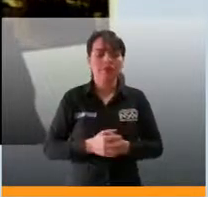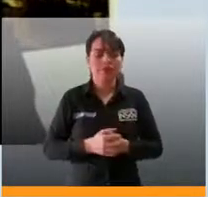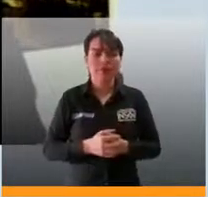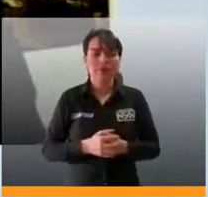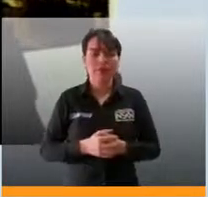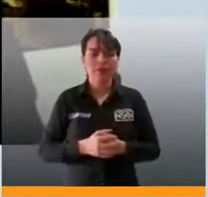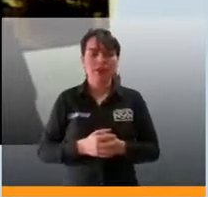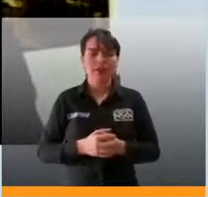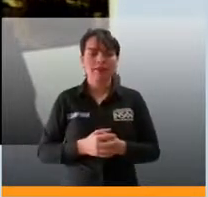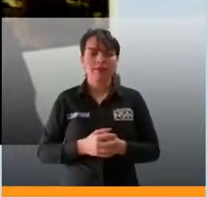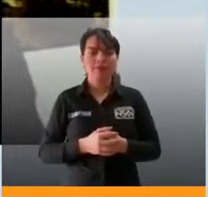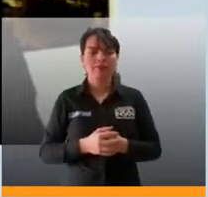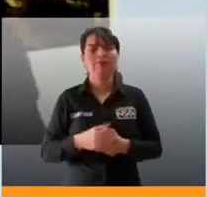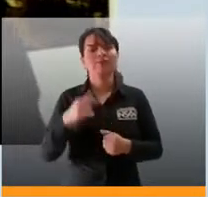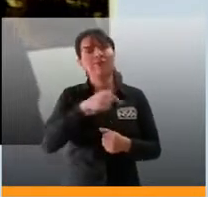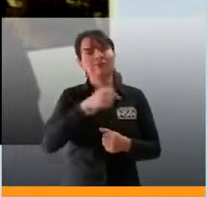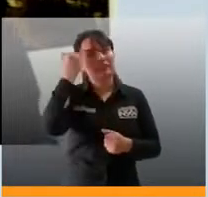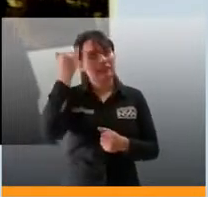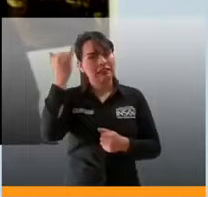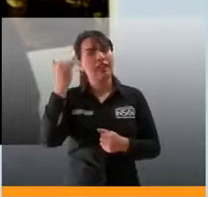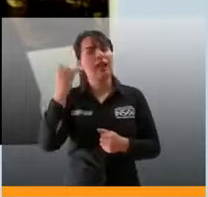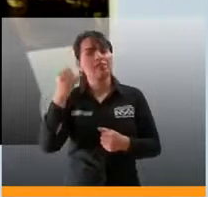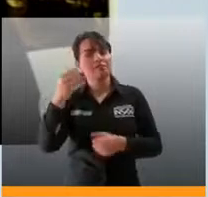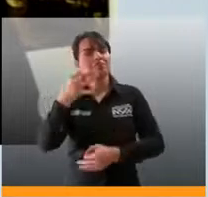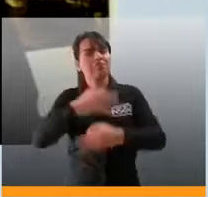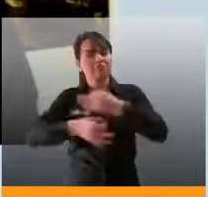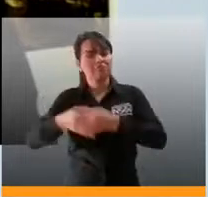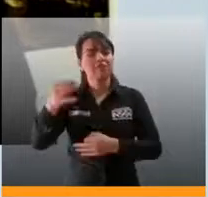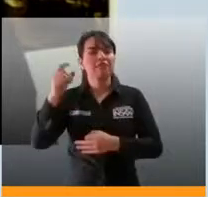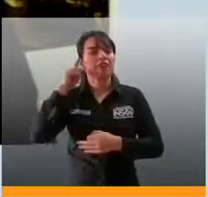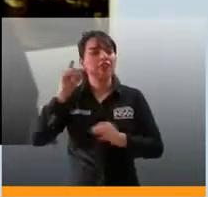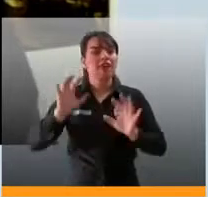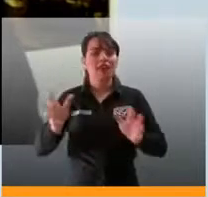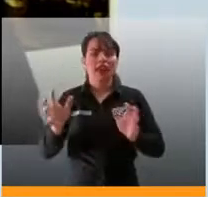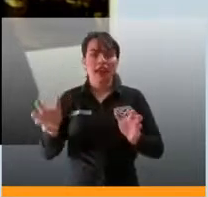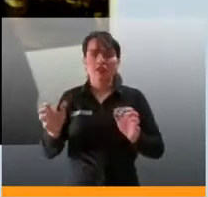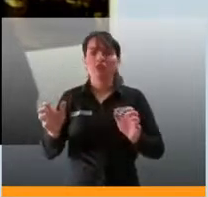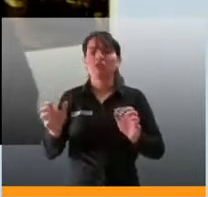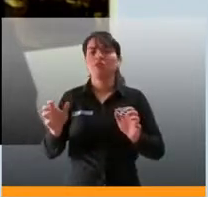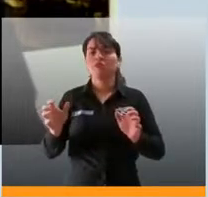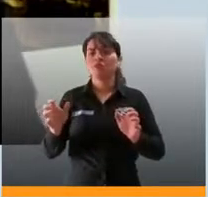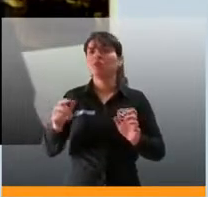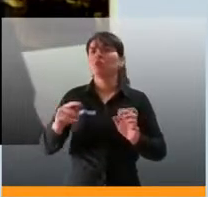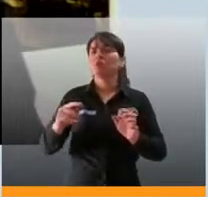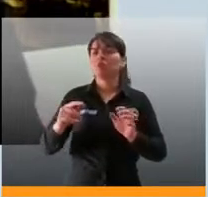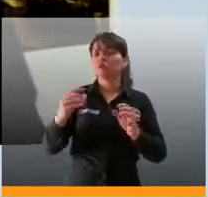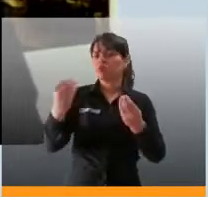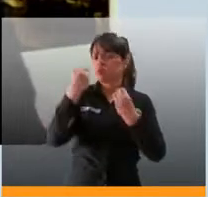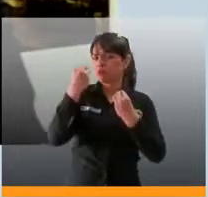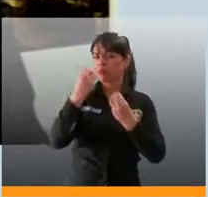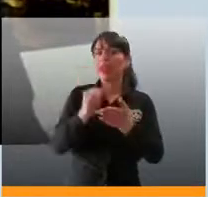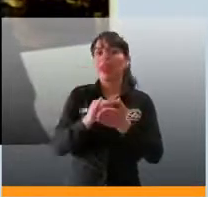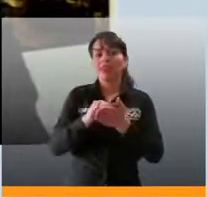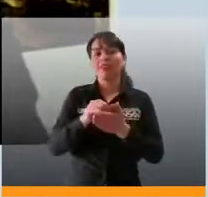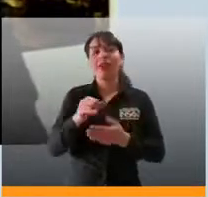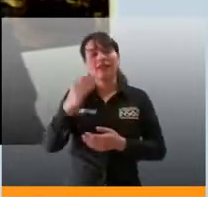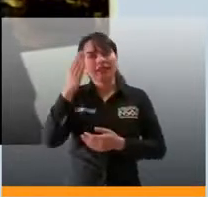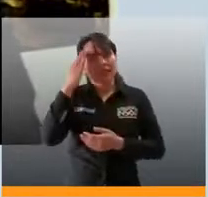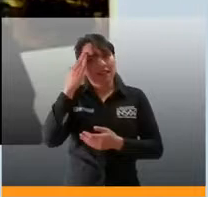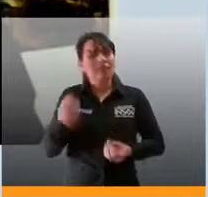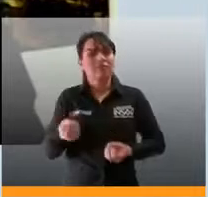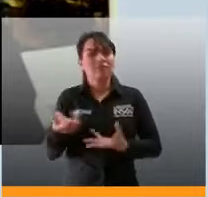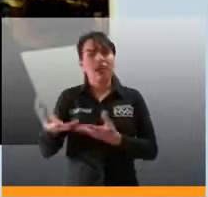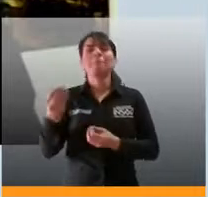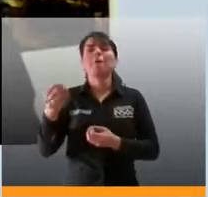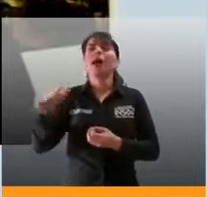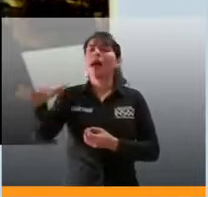utilizamos educación radiofónica que también nos permitió conocer de primera mano y que los padres de familia también nos escucharan